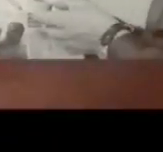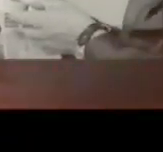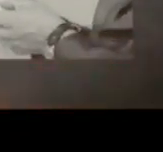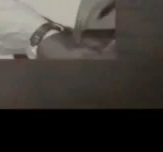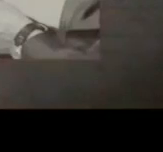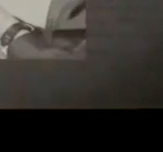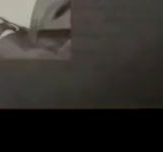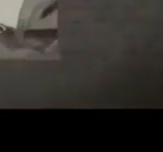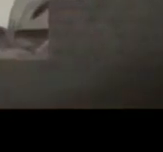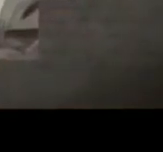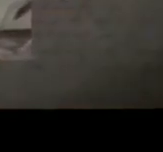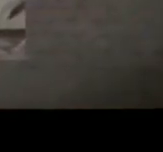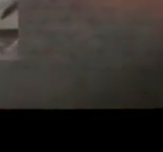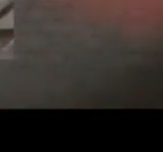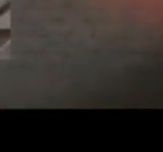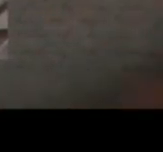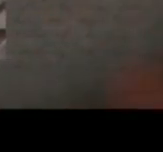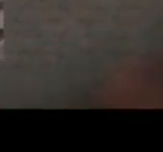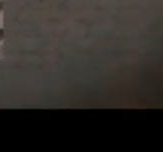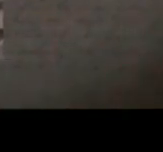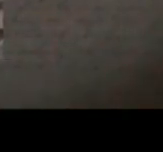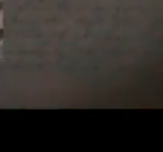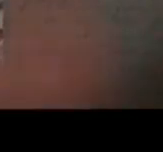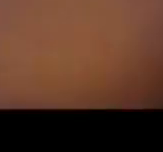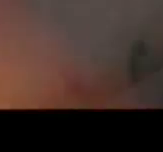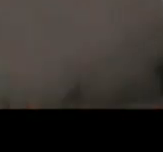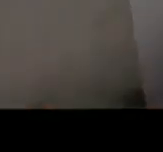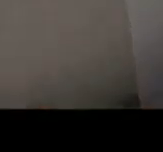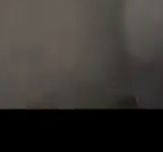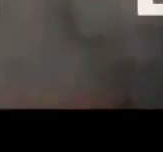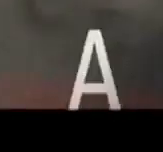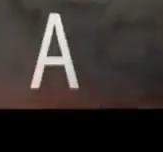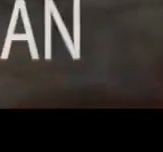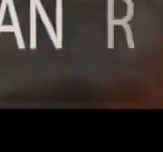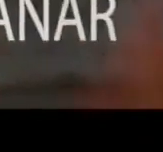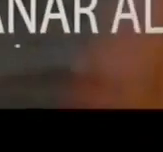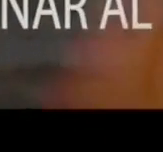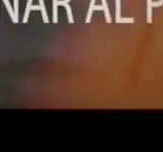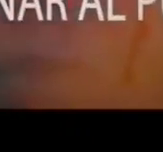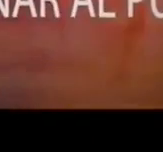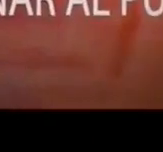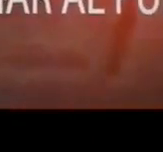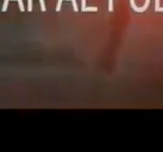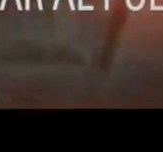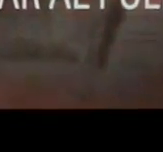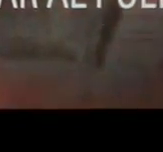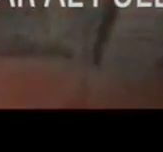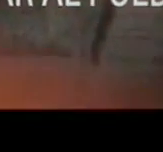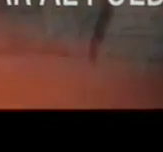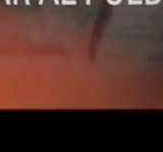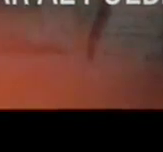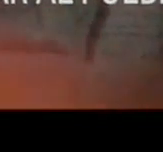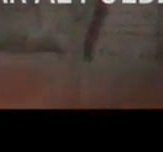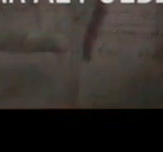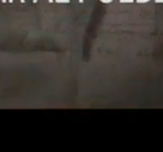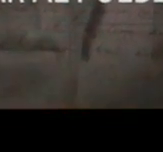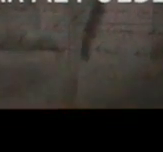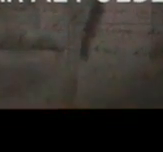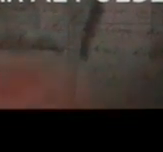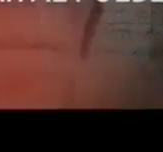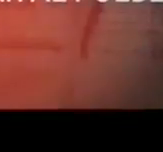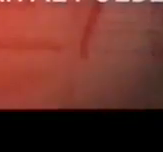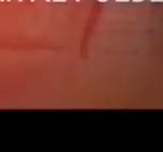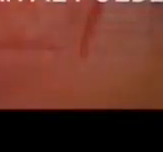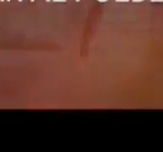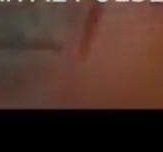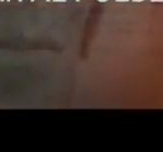celebramos y mantenemos ese propósito y decimos como Bolívar en la primera edición: somos libres, escribimos en un país